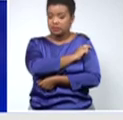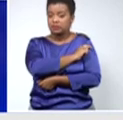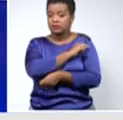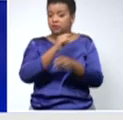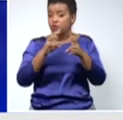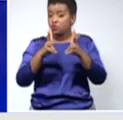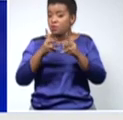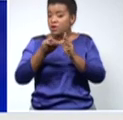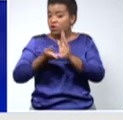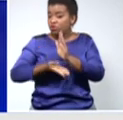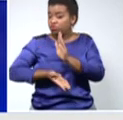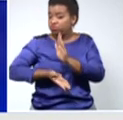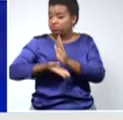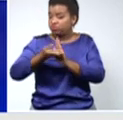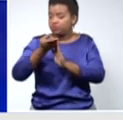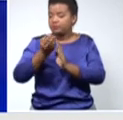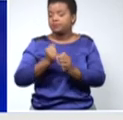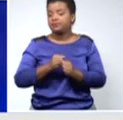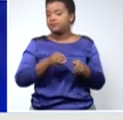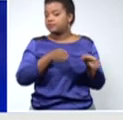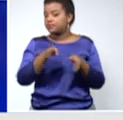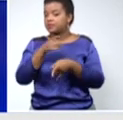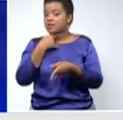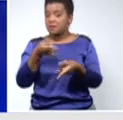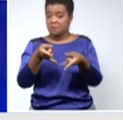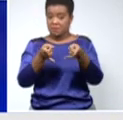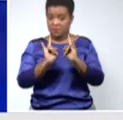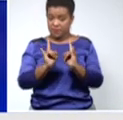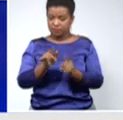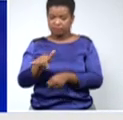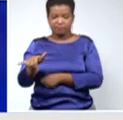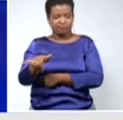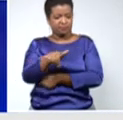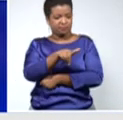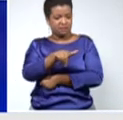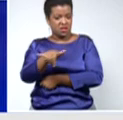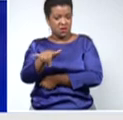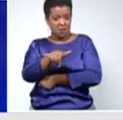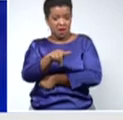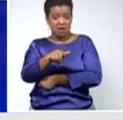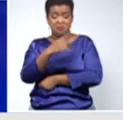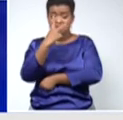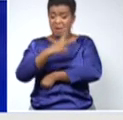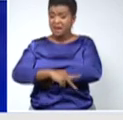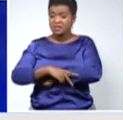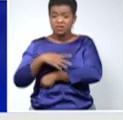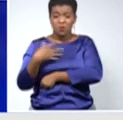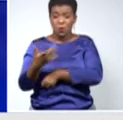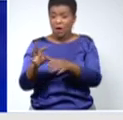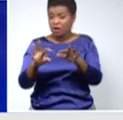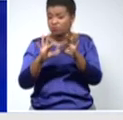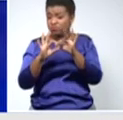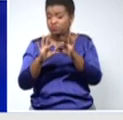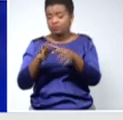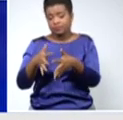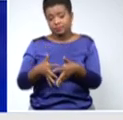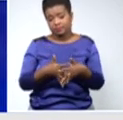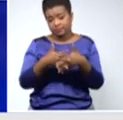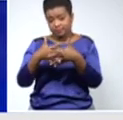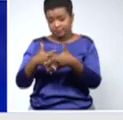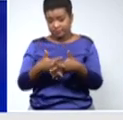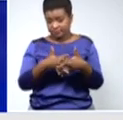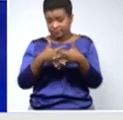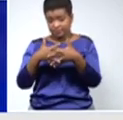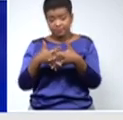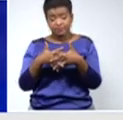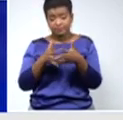Y fallecidos, pues también entre los que más aportan, pues Estados Unidos de Norteamérica